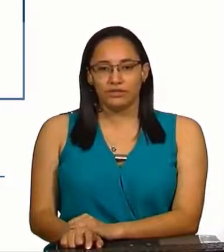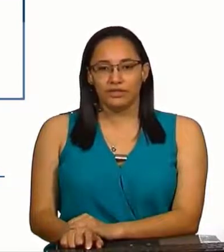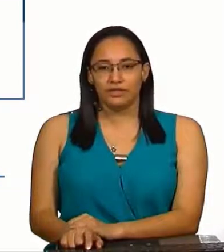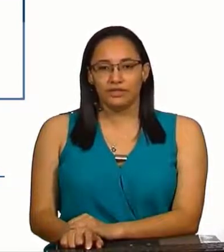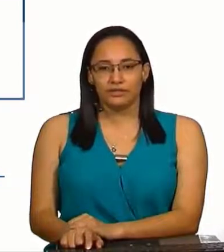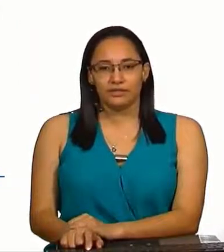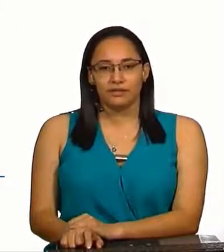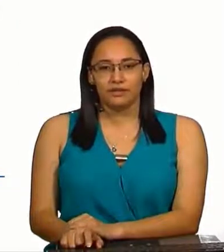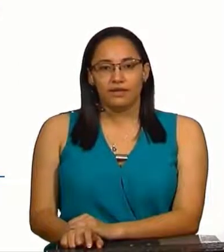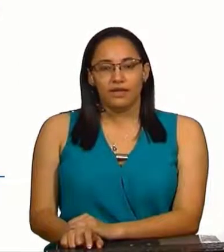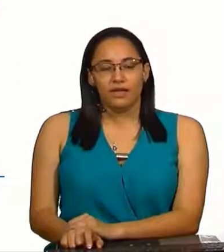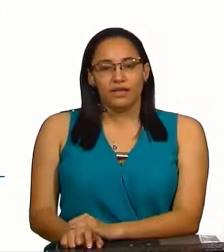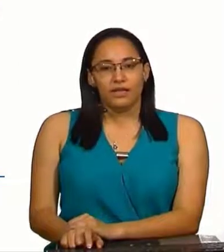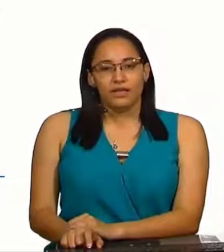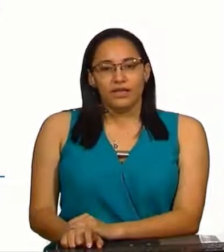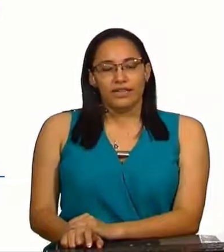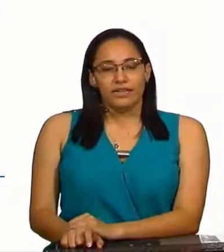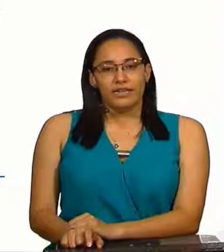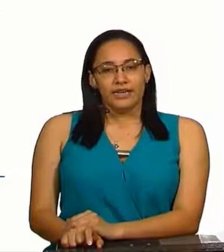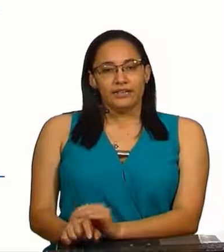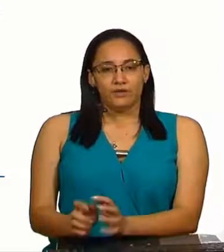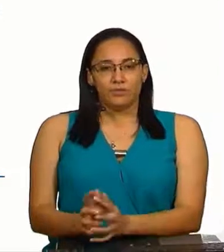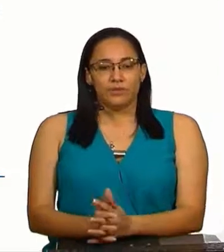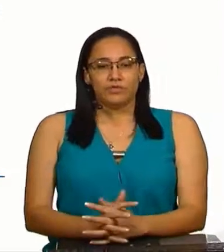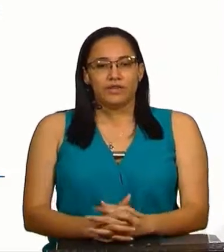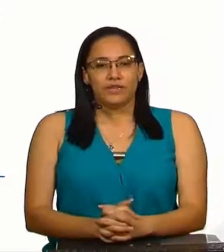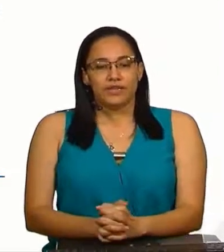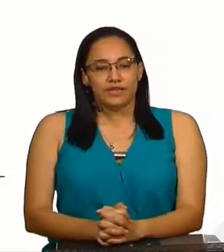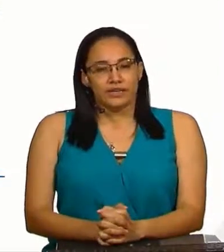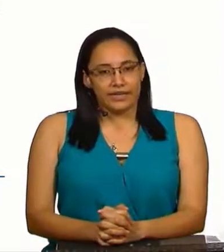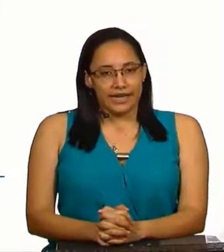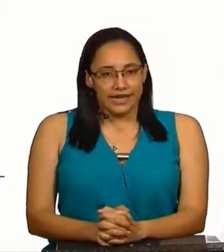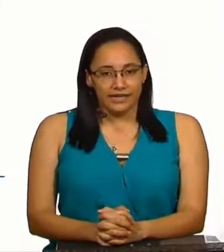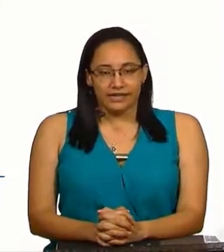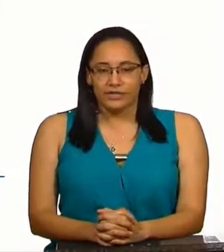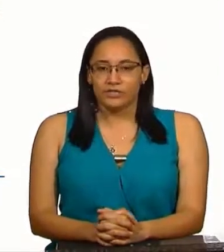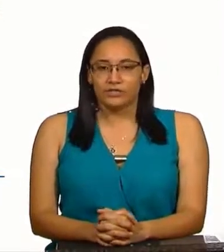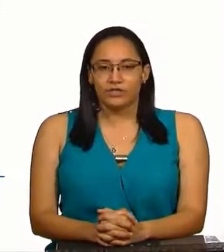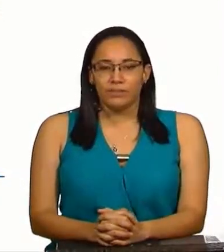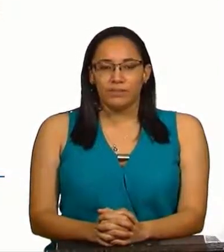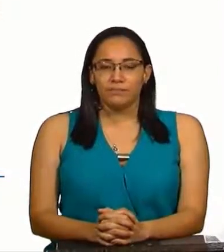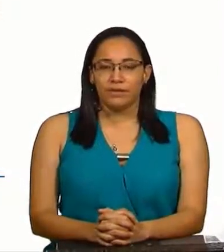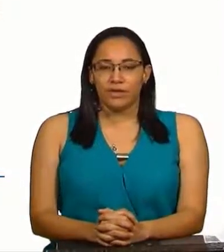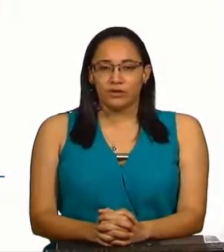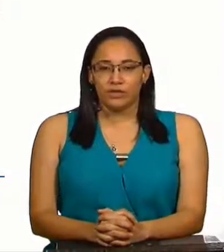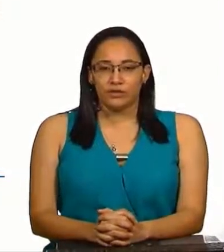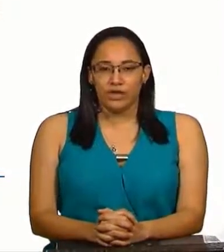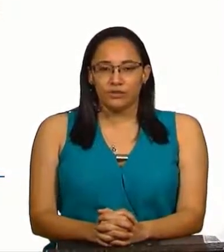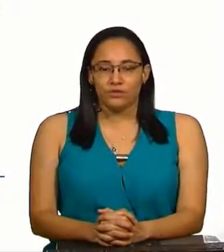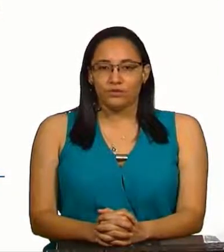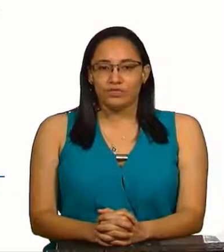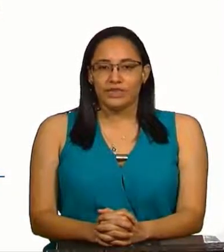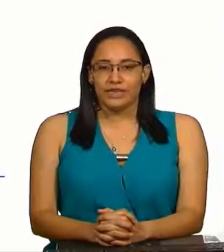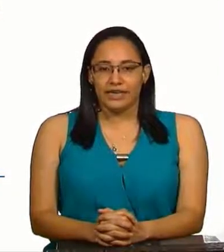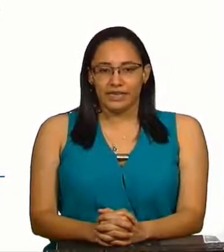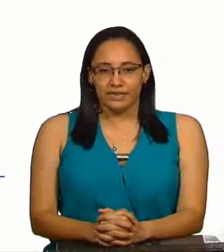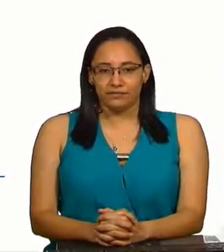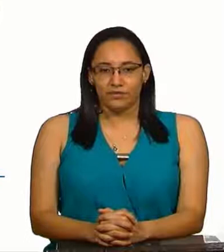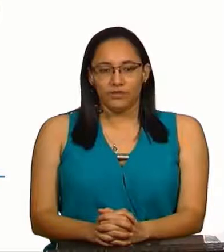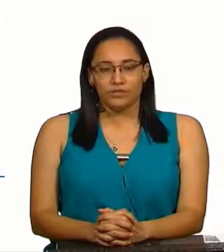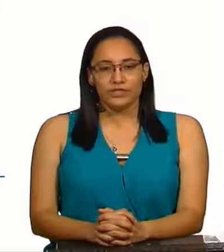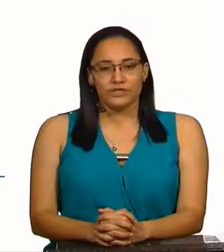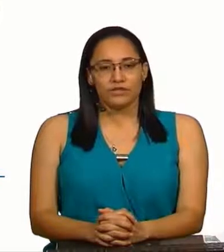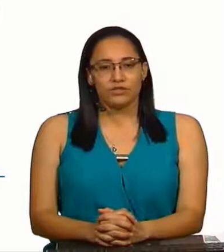conocimiento, inglés. El día de hoy vamos a ver can en nuestro tema para noveno grado, using